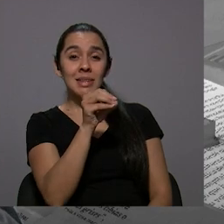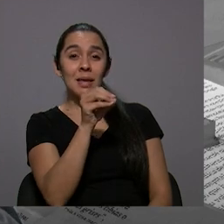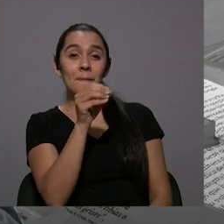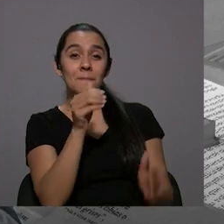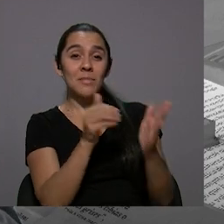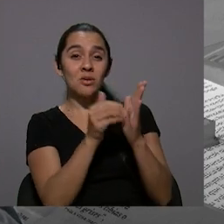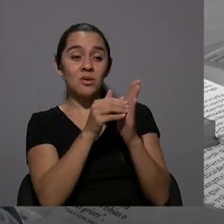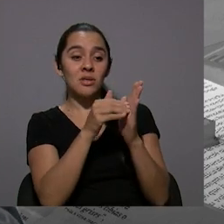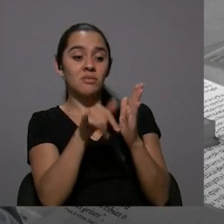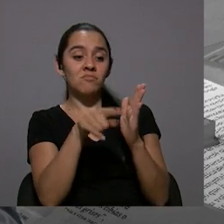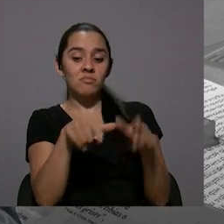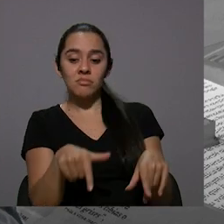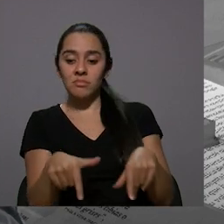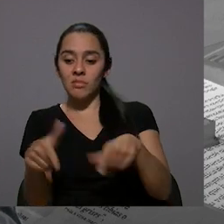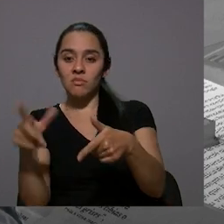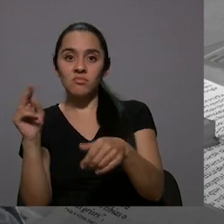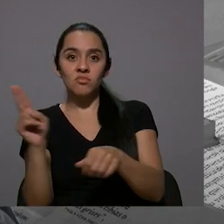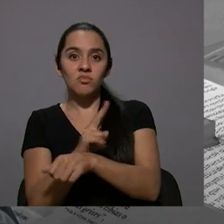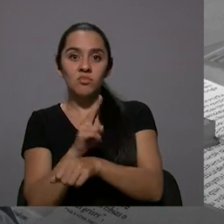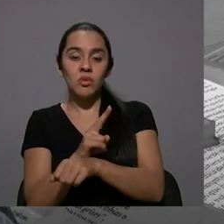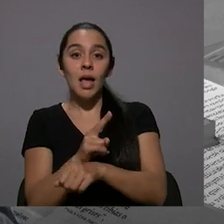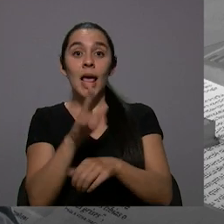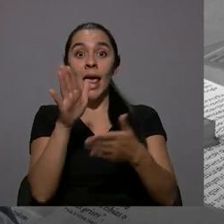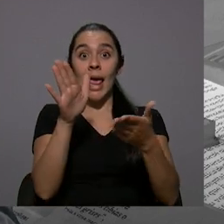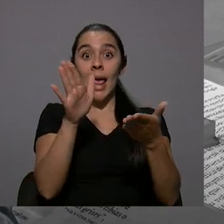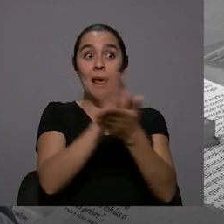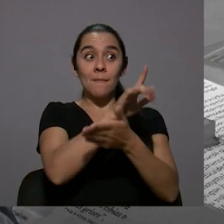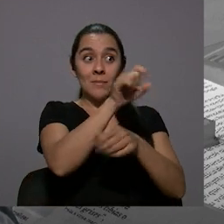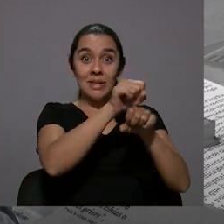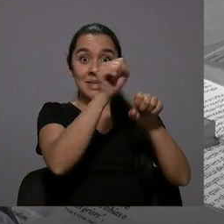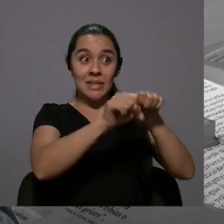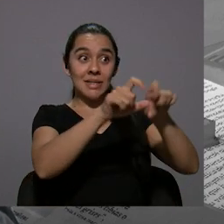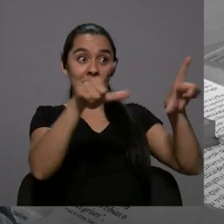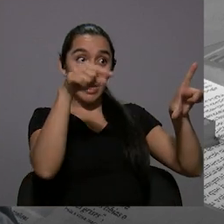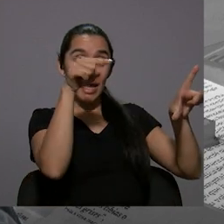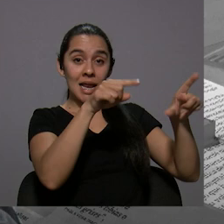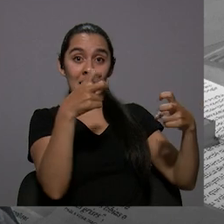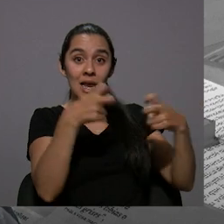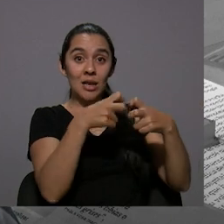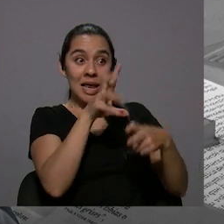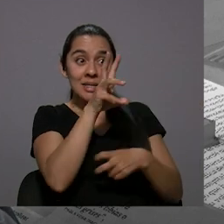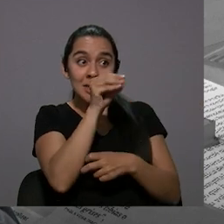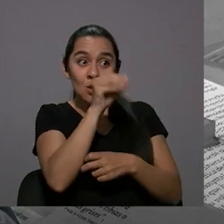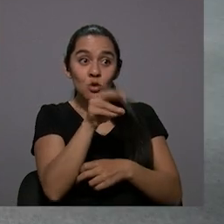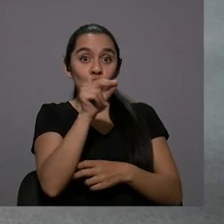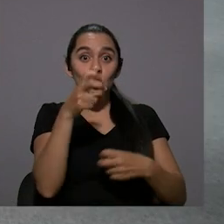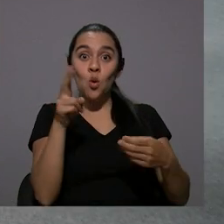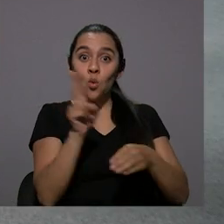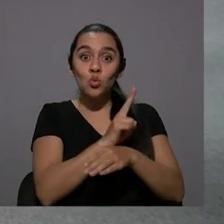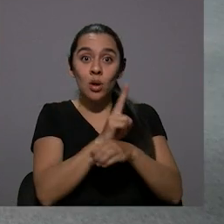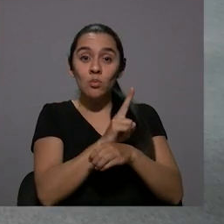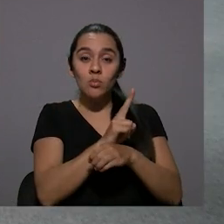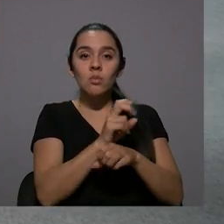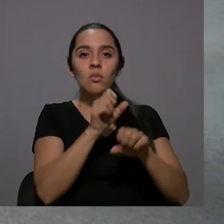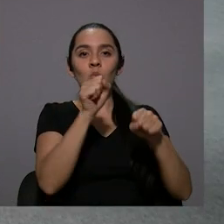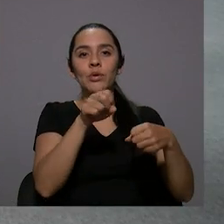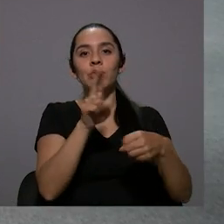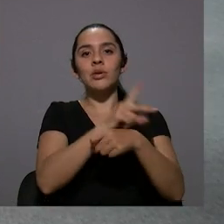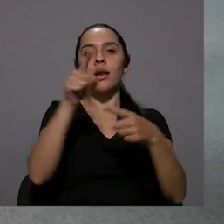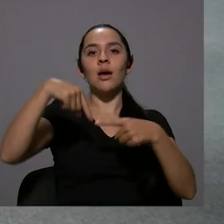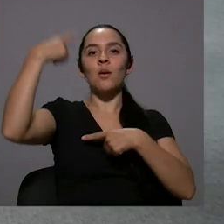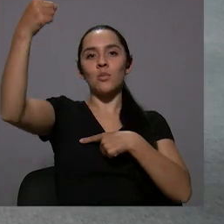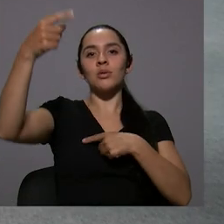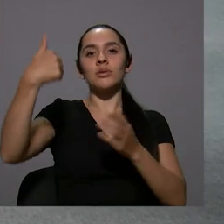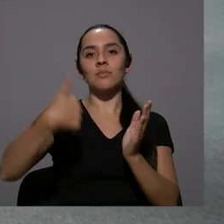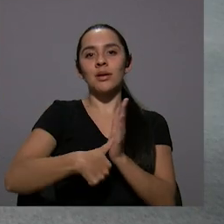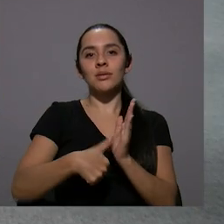basura sin usar en las papeletas únicas electrónicas ese 60 por que no utilizamos las podríamos utilizar en la